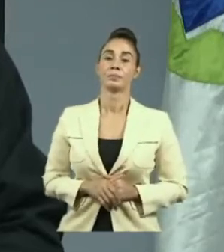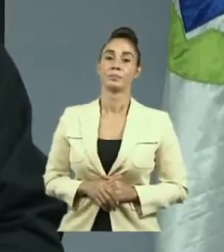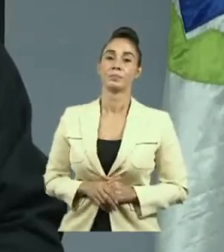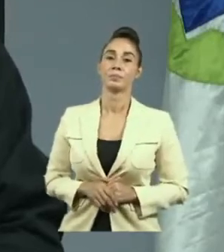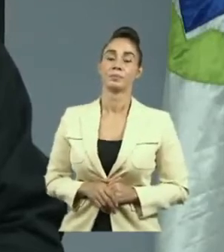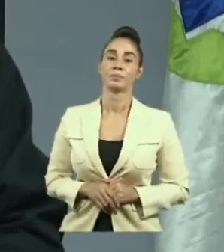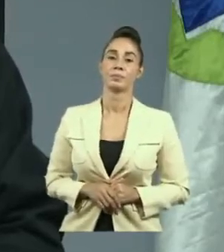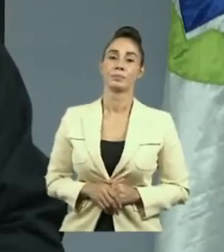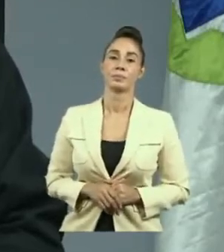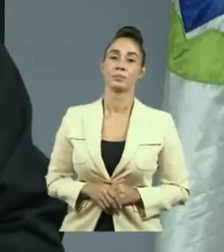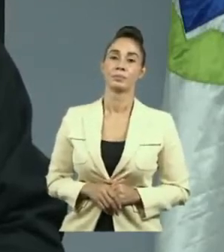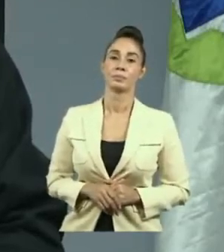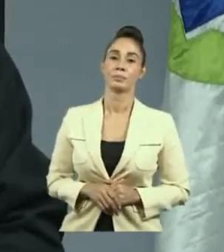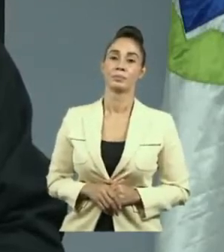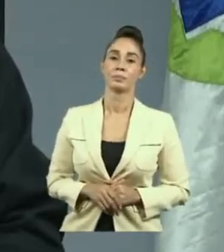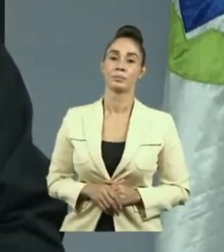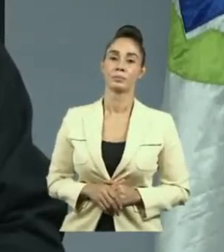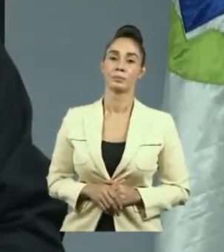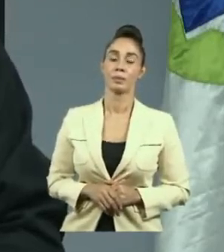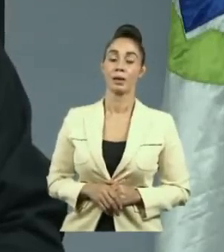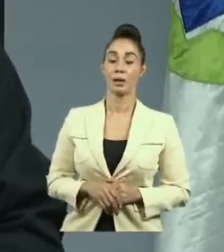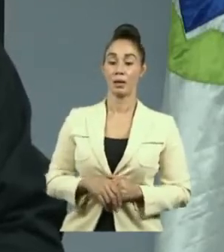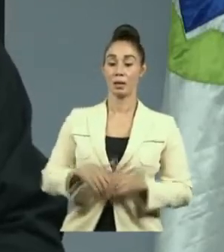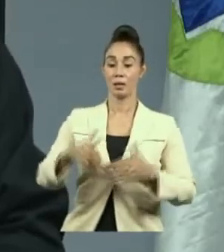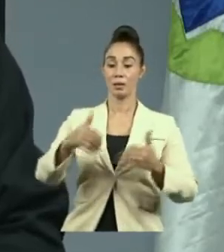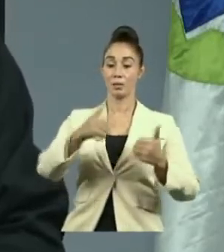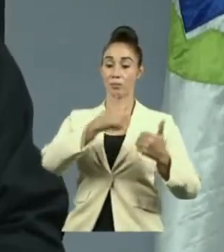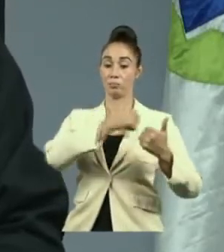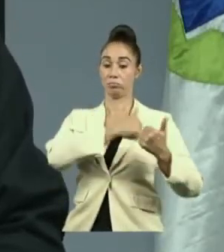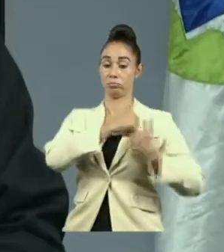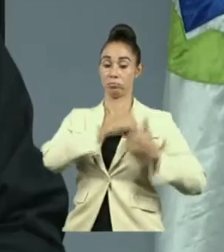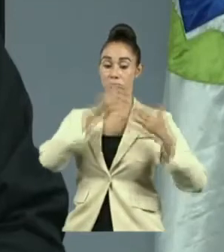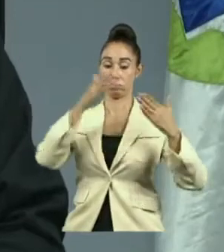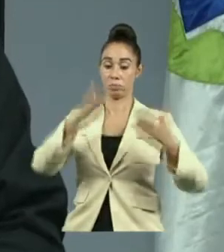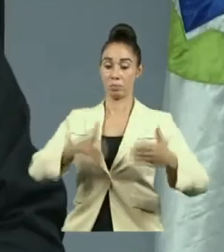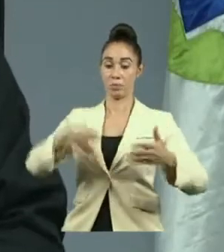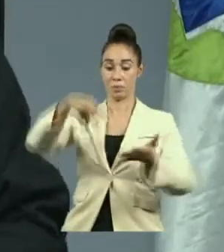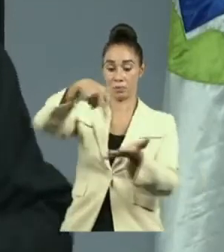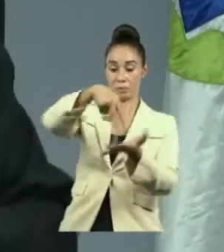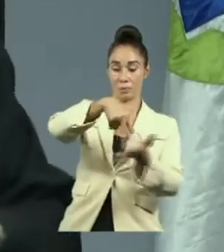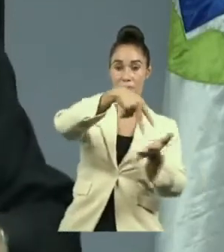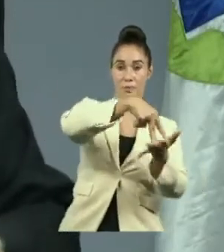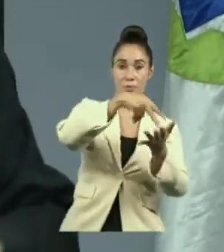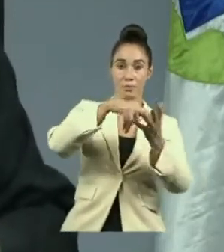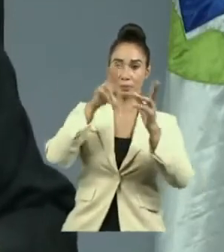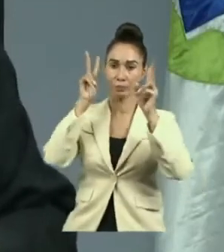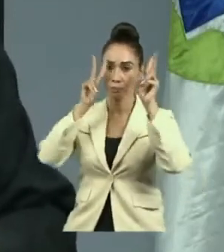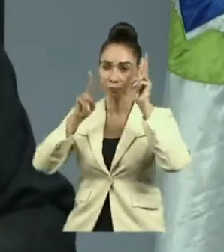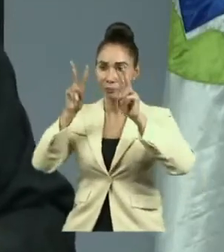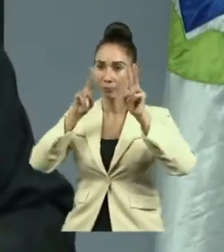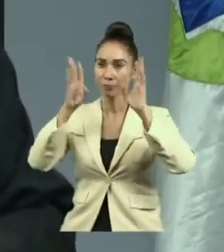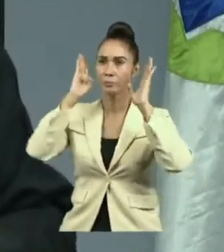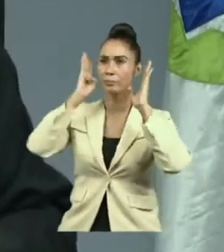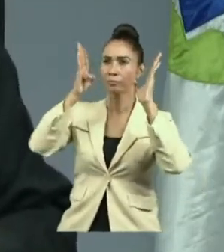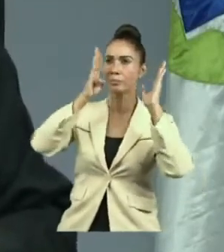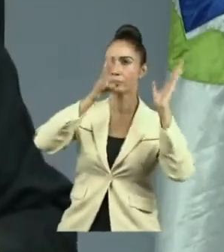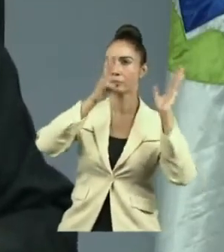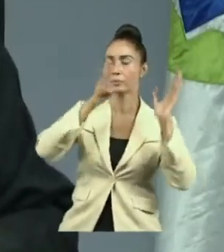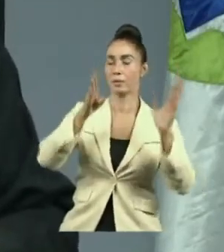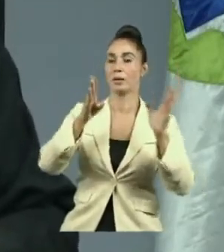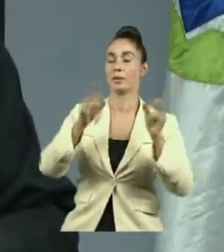mecanismos y tecnologías de vigilancia mucho más efectivas y esperemos pues que